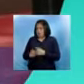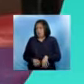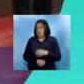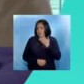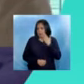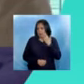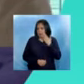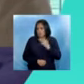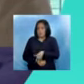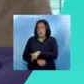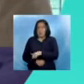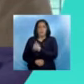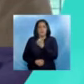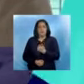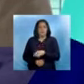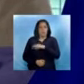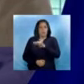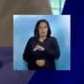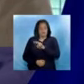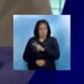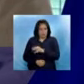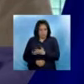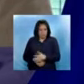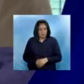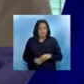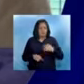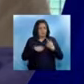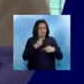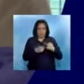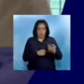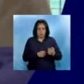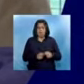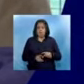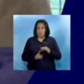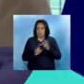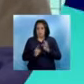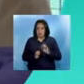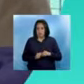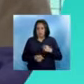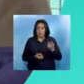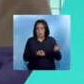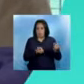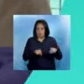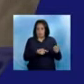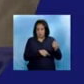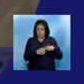Isabel Preisler y el premio Nobel Mario Vargas Llosa? Se lo contamos en exclusiva. Todo esto al volver.